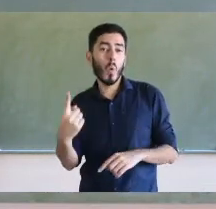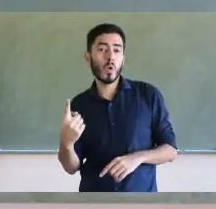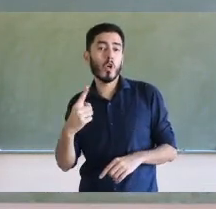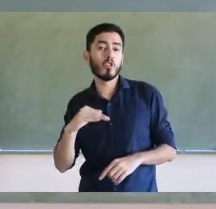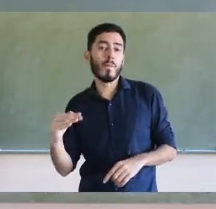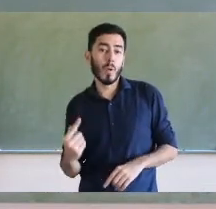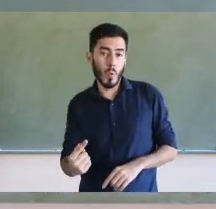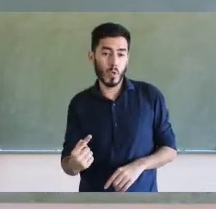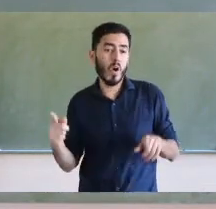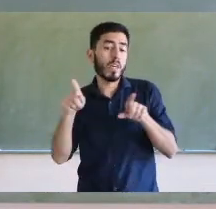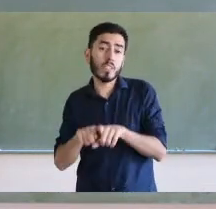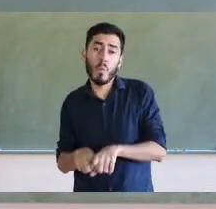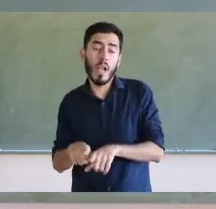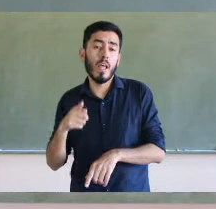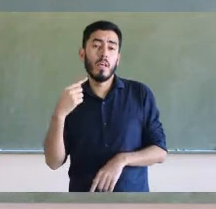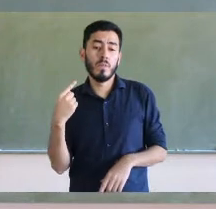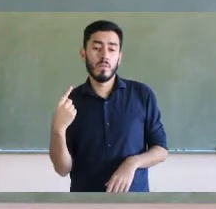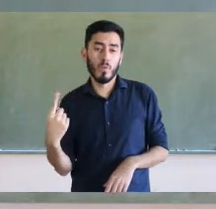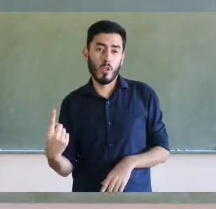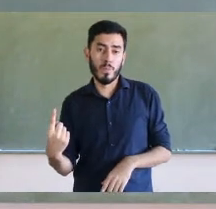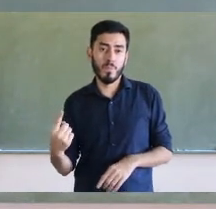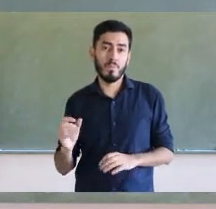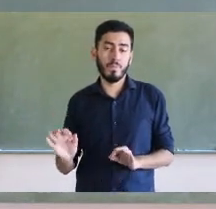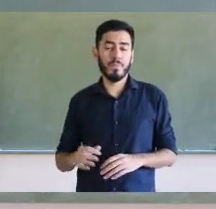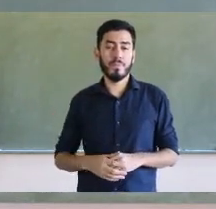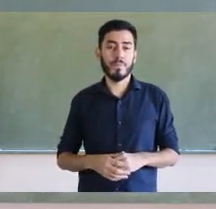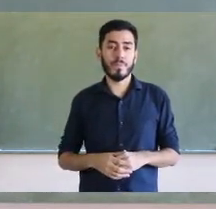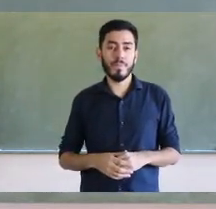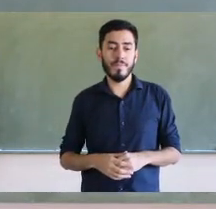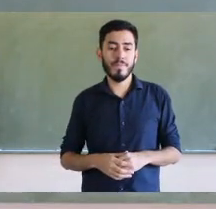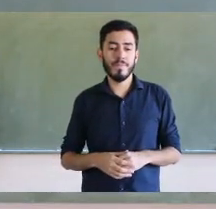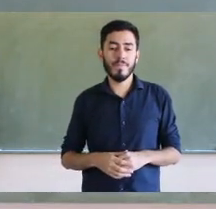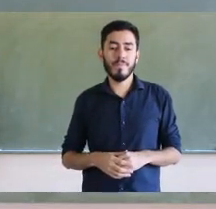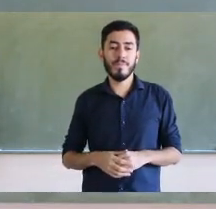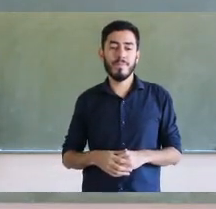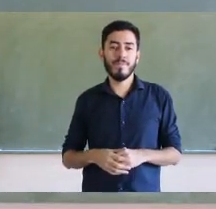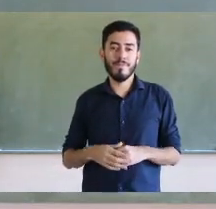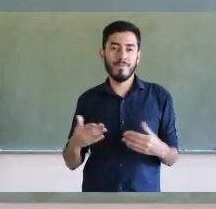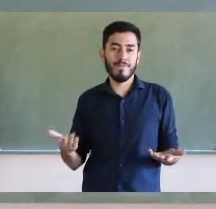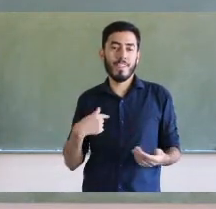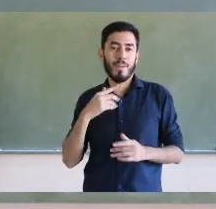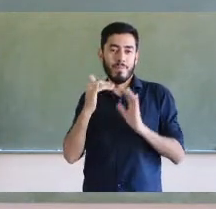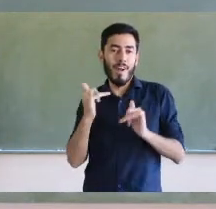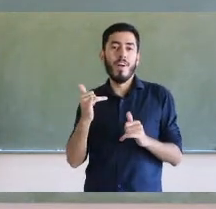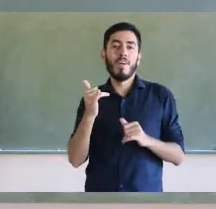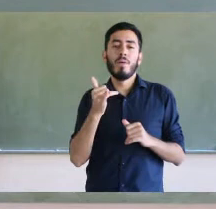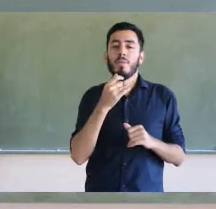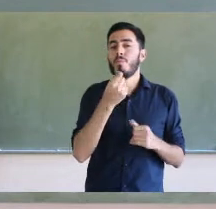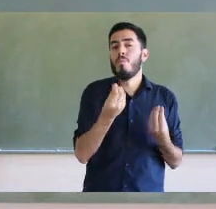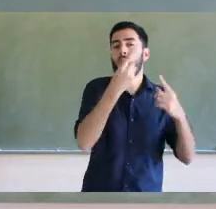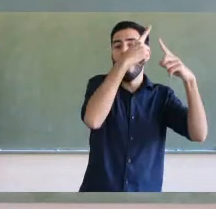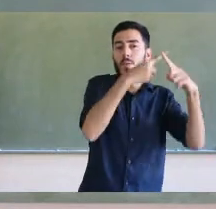por 1 sobre 1, que nos da como resultado 1. Así vemos ejemplos de multiplicación y